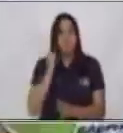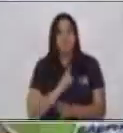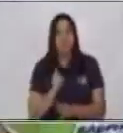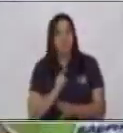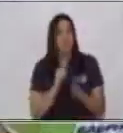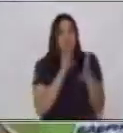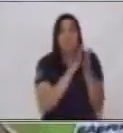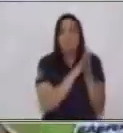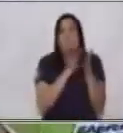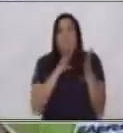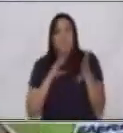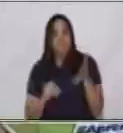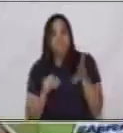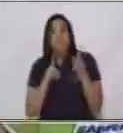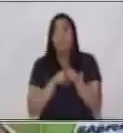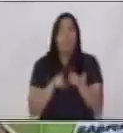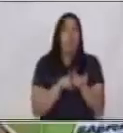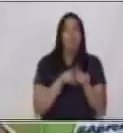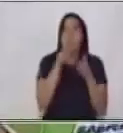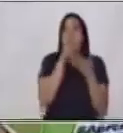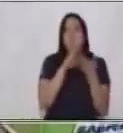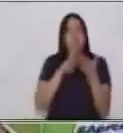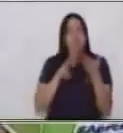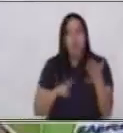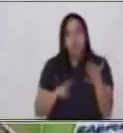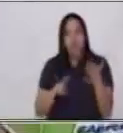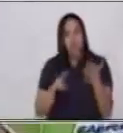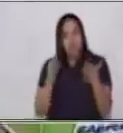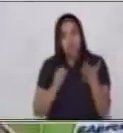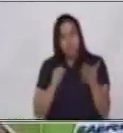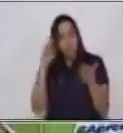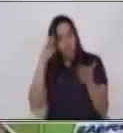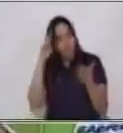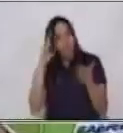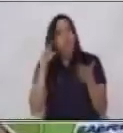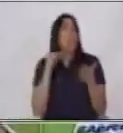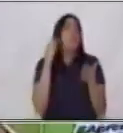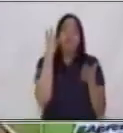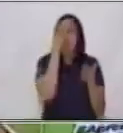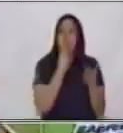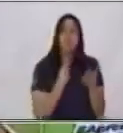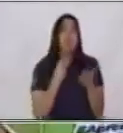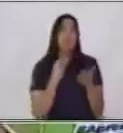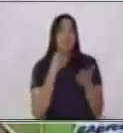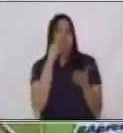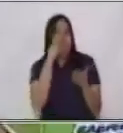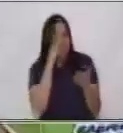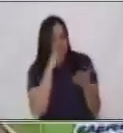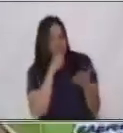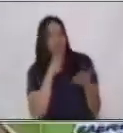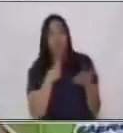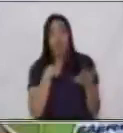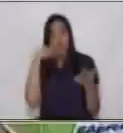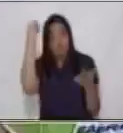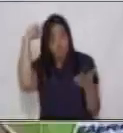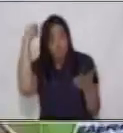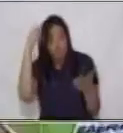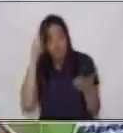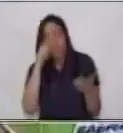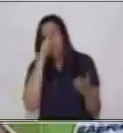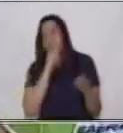es lo que leí me pareció muy bonito, lo que leí me pareció muy aburrido. No tenemos que emitir ninguna opinión en el